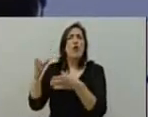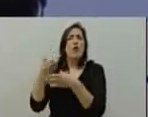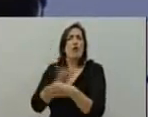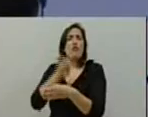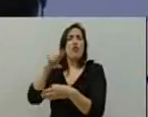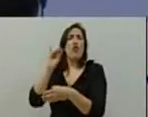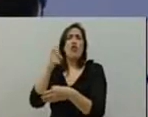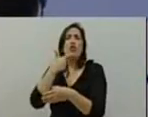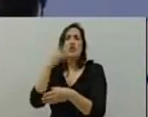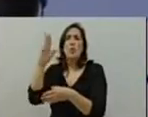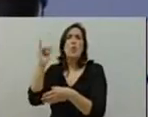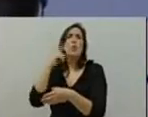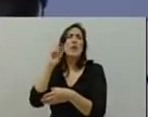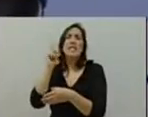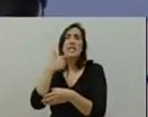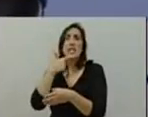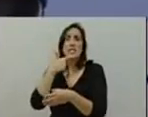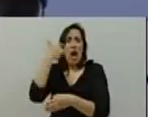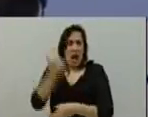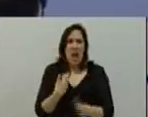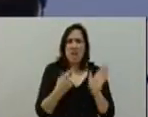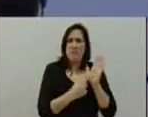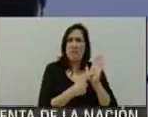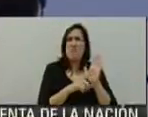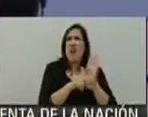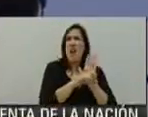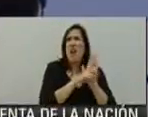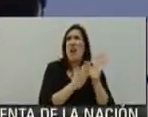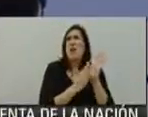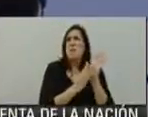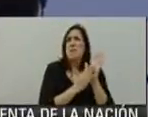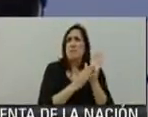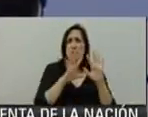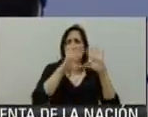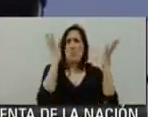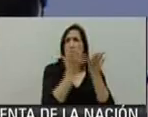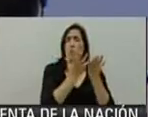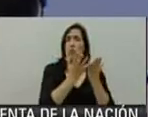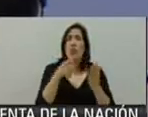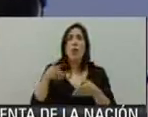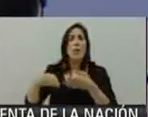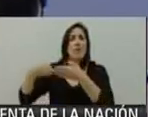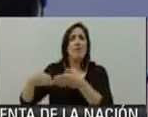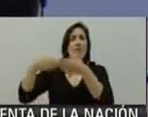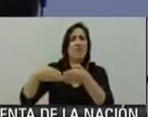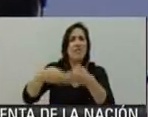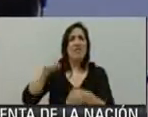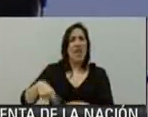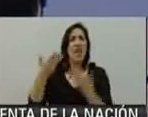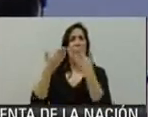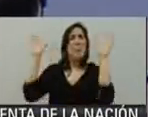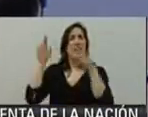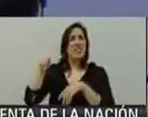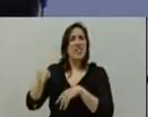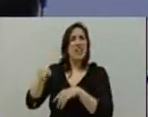reglas del derecho internacional, violando todas las reglas habidas y por haber, embargan a nuestra Fragata Libertad